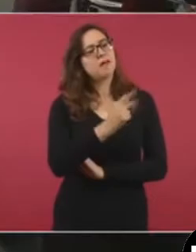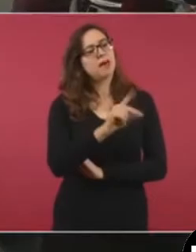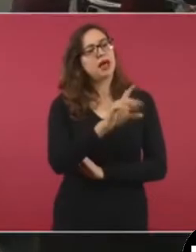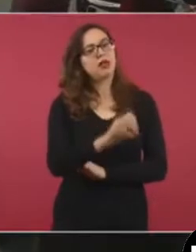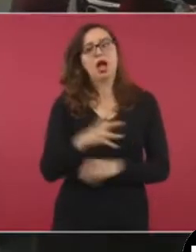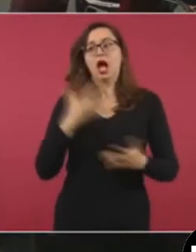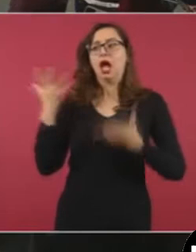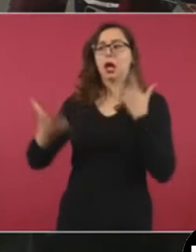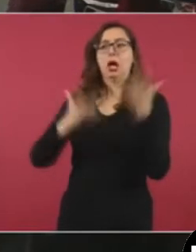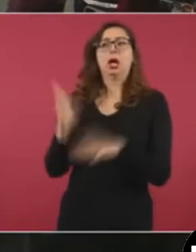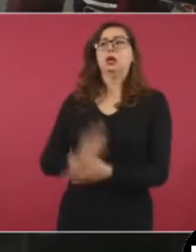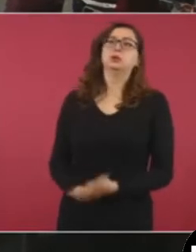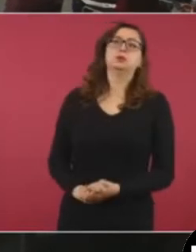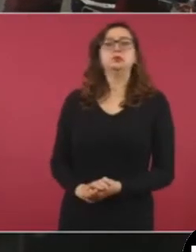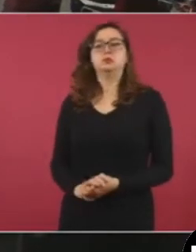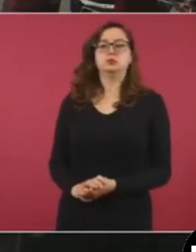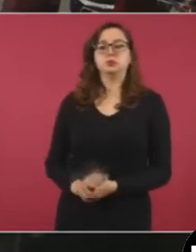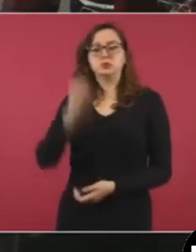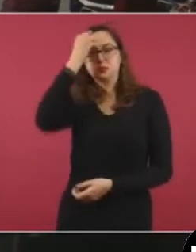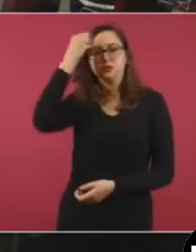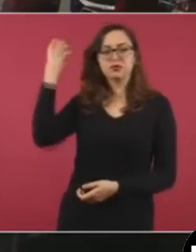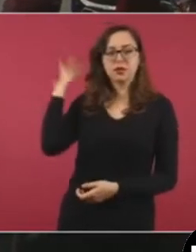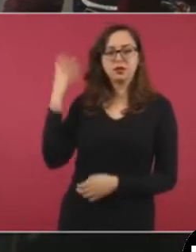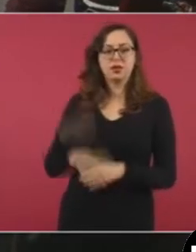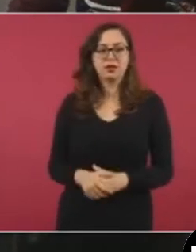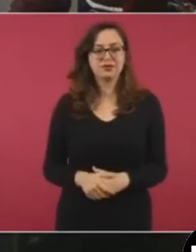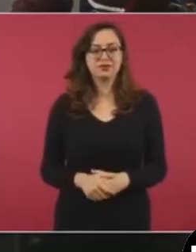Bueno, no a todos, no a todos. Miren, ahí está.